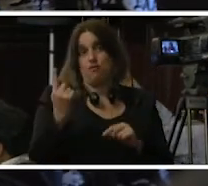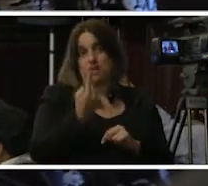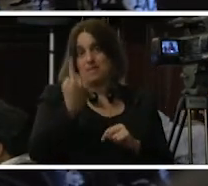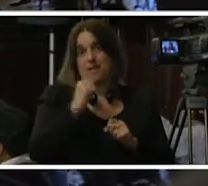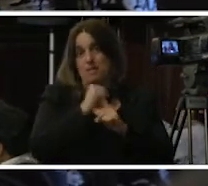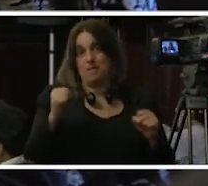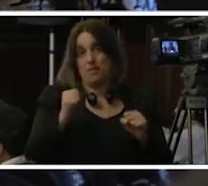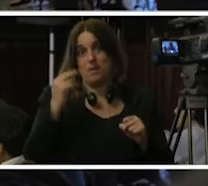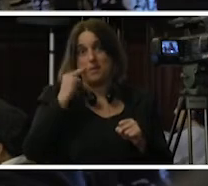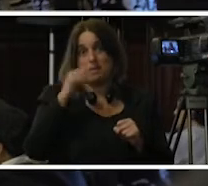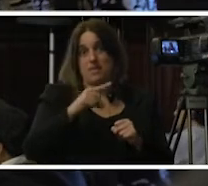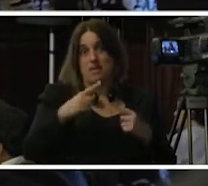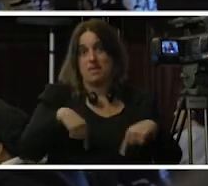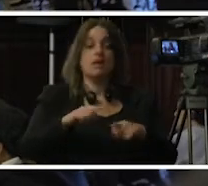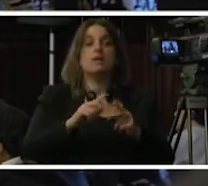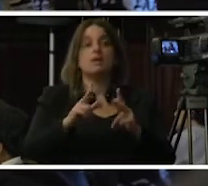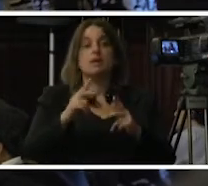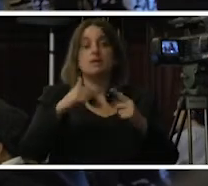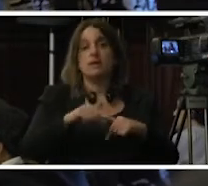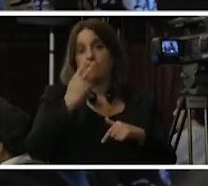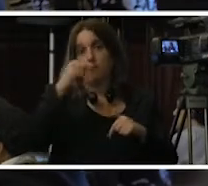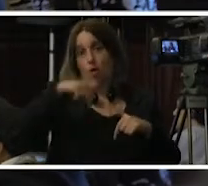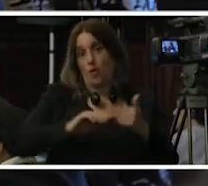la problemática que se está presentando en la mañana de hoy.